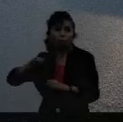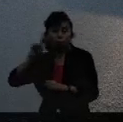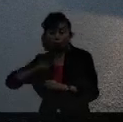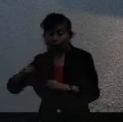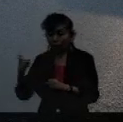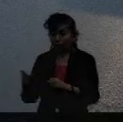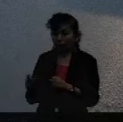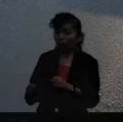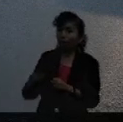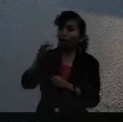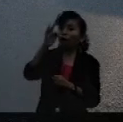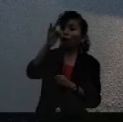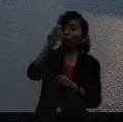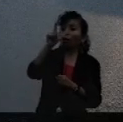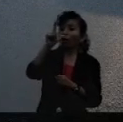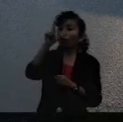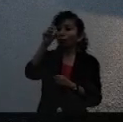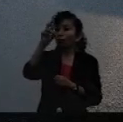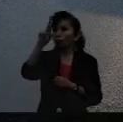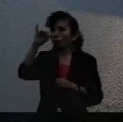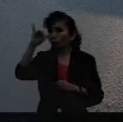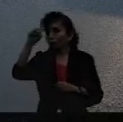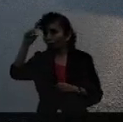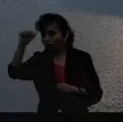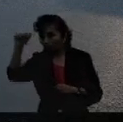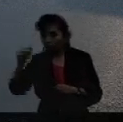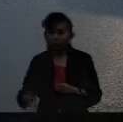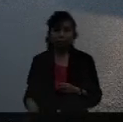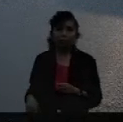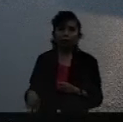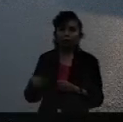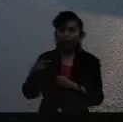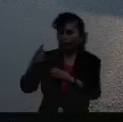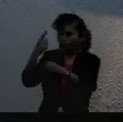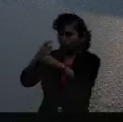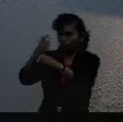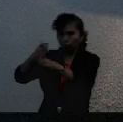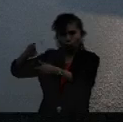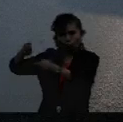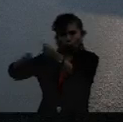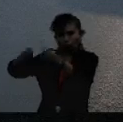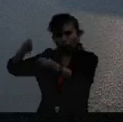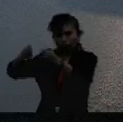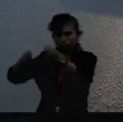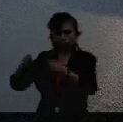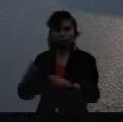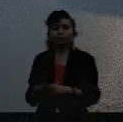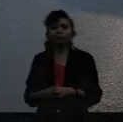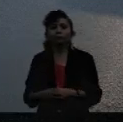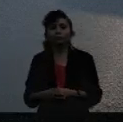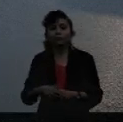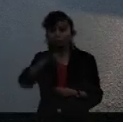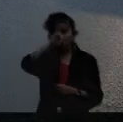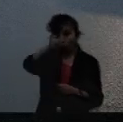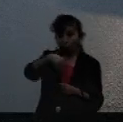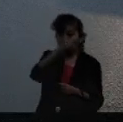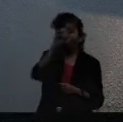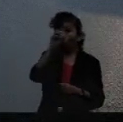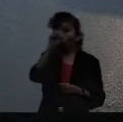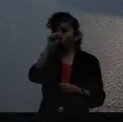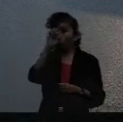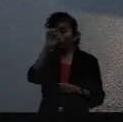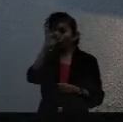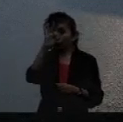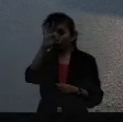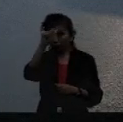a Florida pastrana presidenta del Consejo de administración de la cooperativa de costureras Josefa Ortiz de Domínguez y